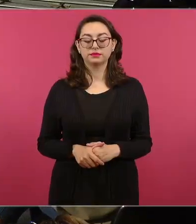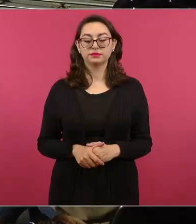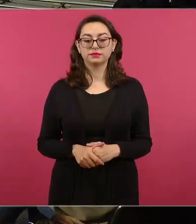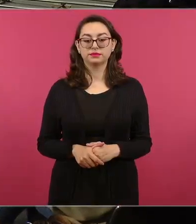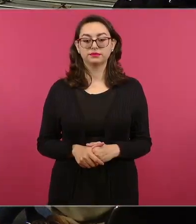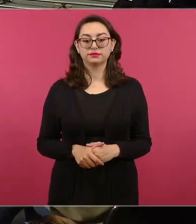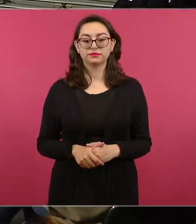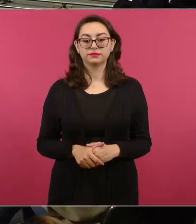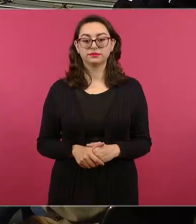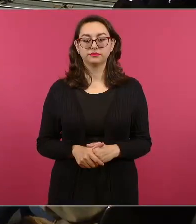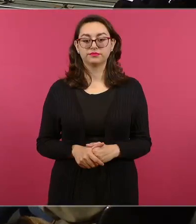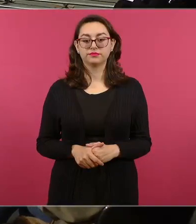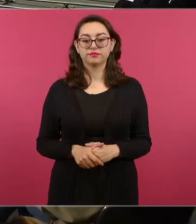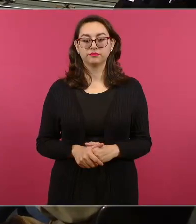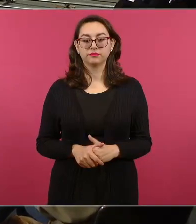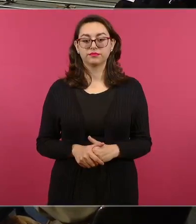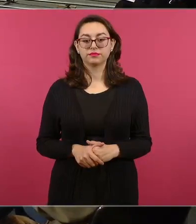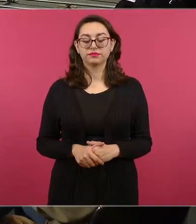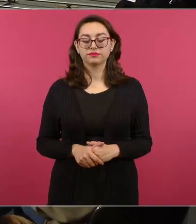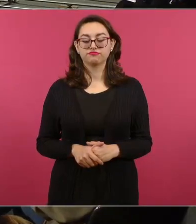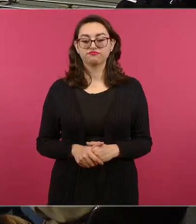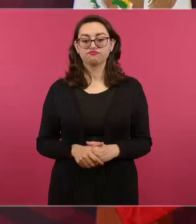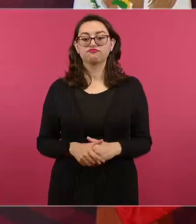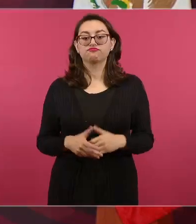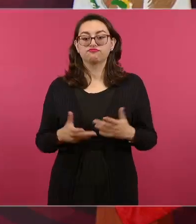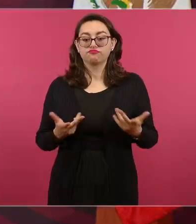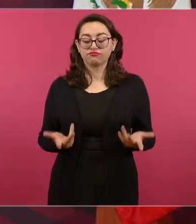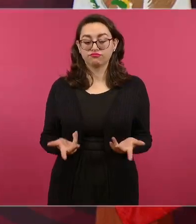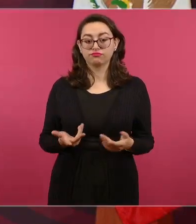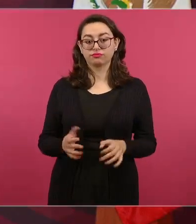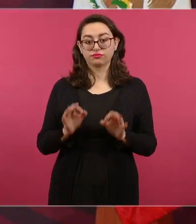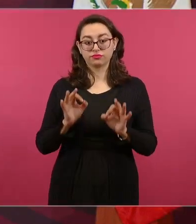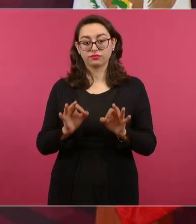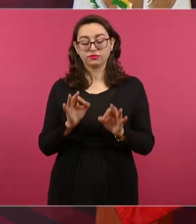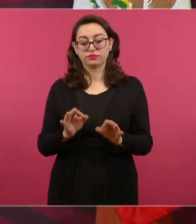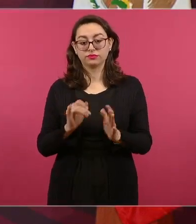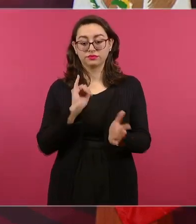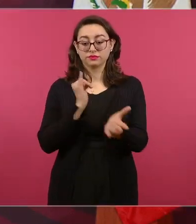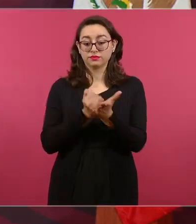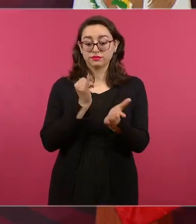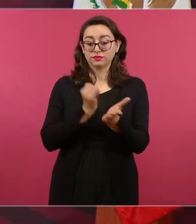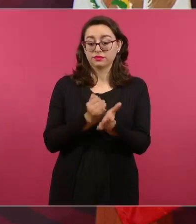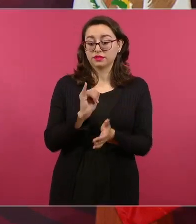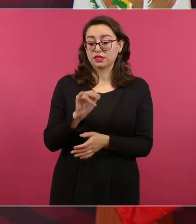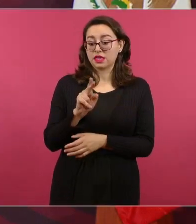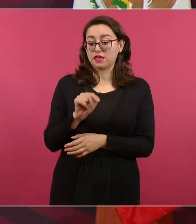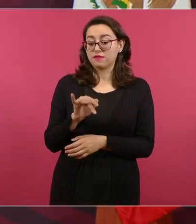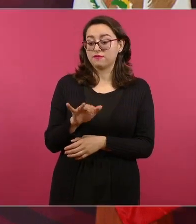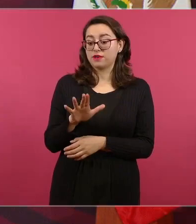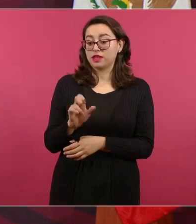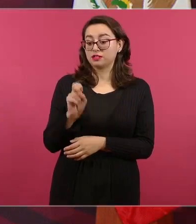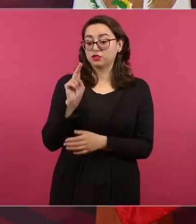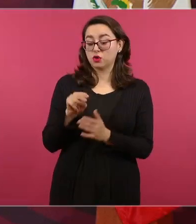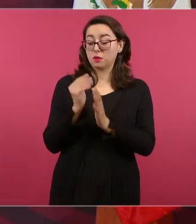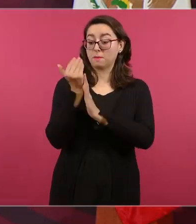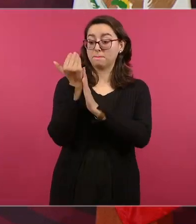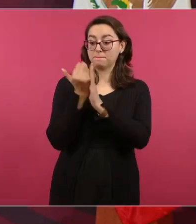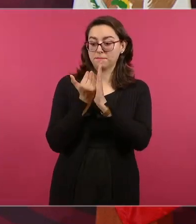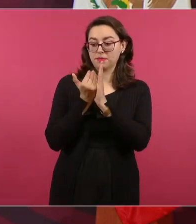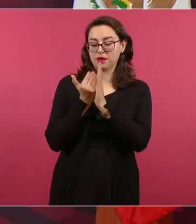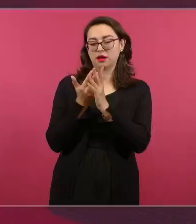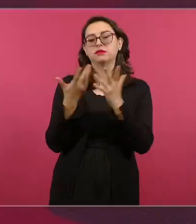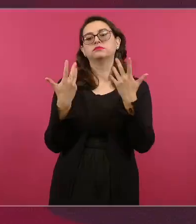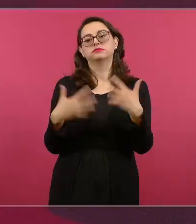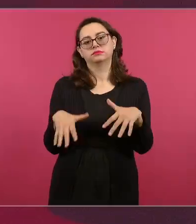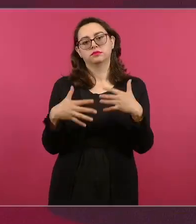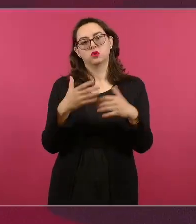hay menos riesgo de carestía y rinde más el ingreso.